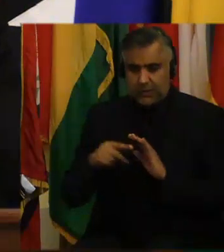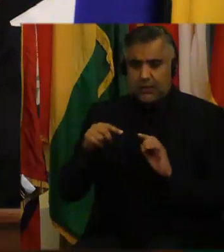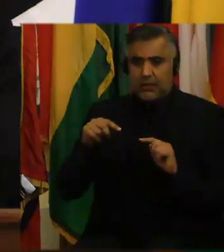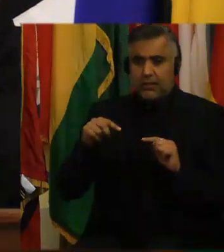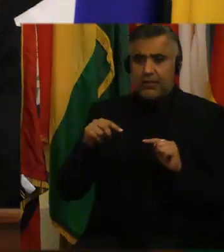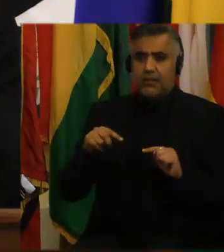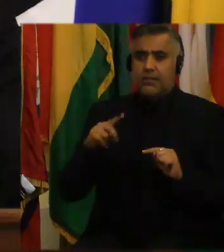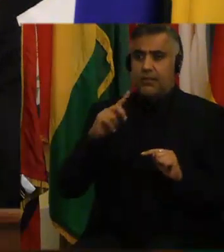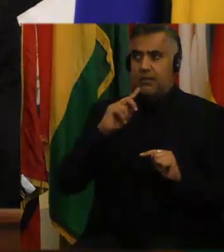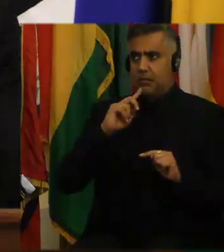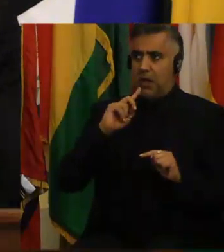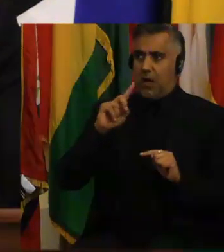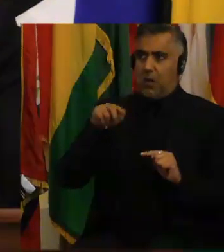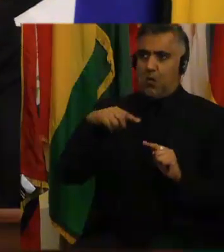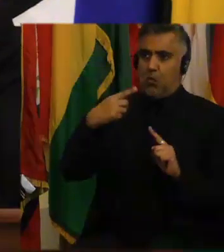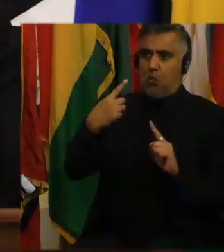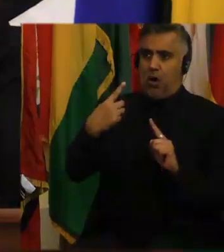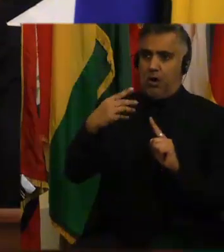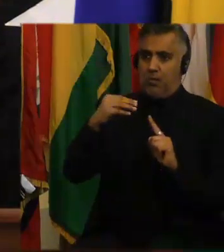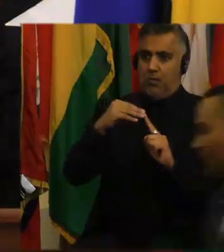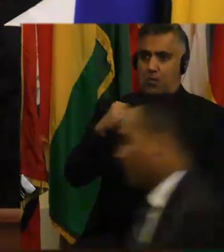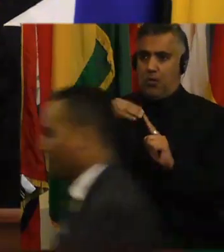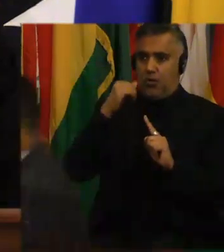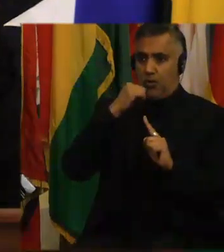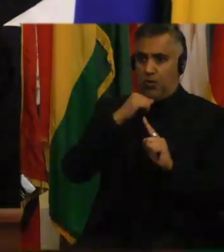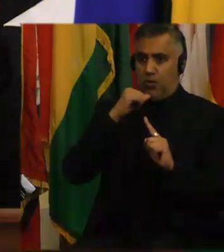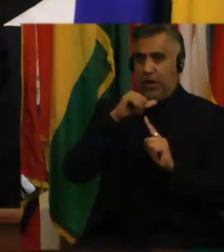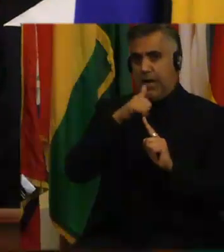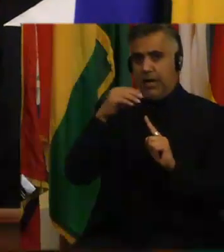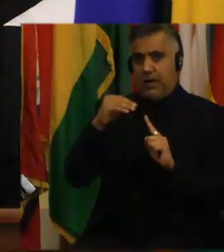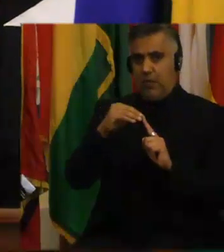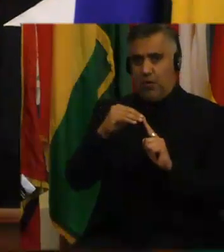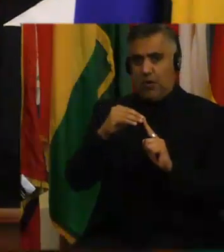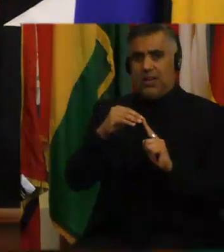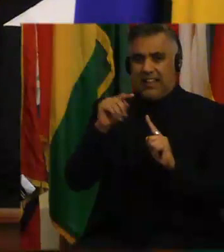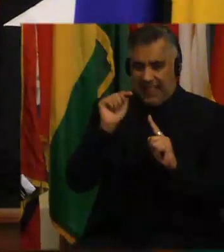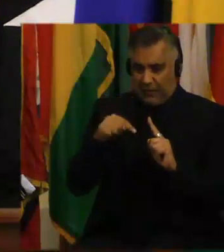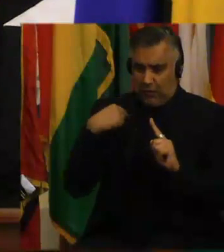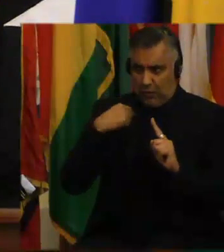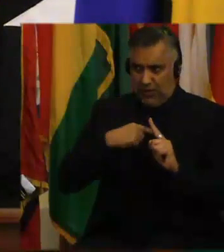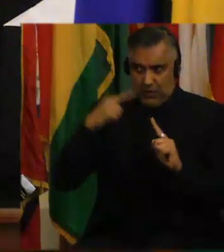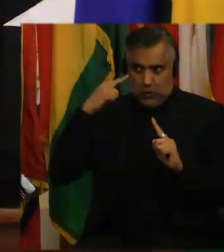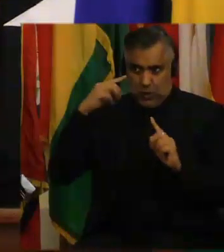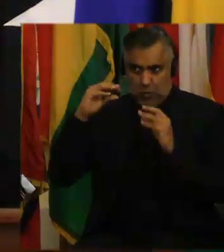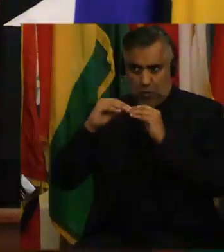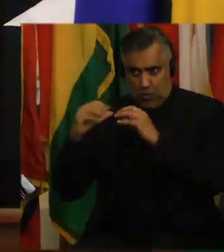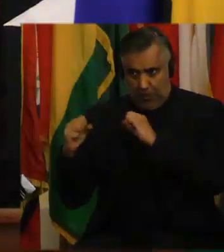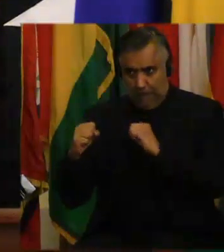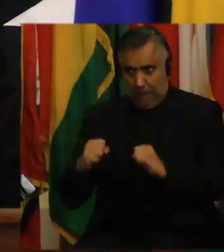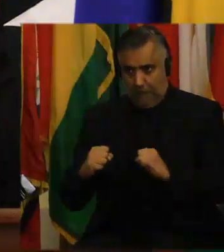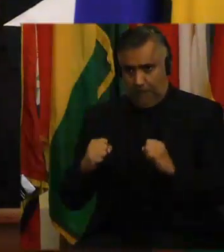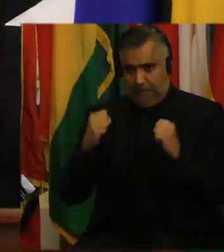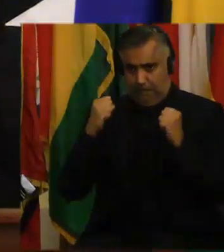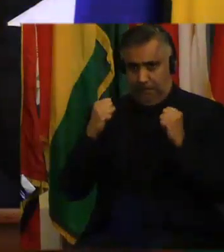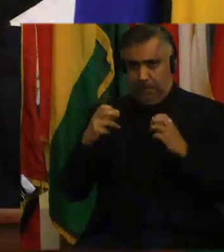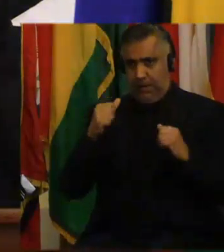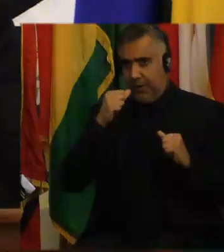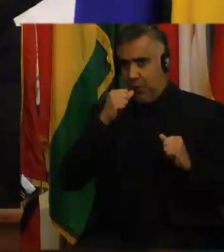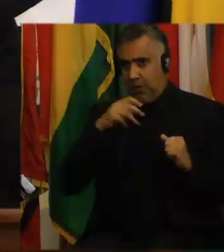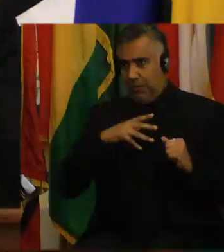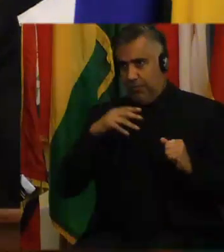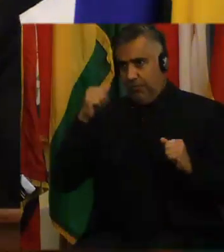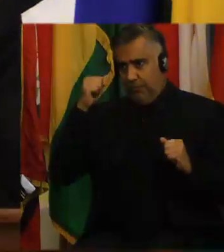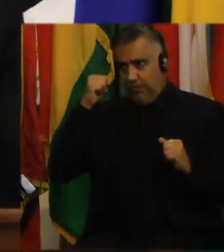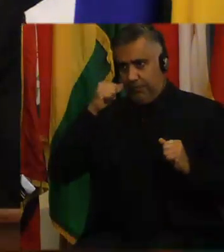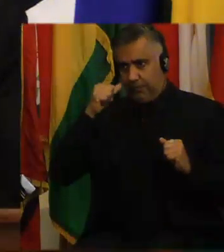que necesitamos que se escuche más fuerte. Aún miles de mujeres en la región siguen siendo víctimas de múltiples formas